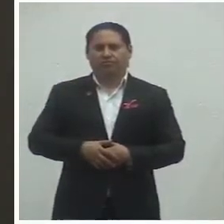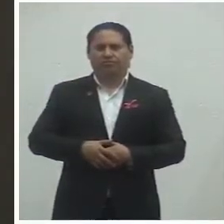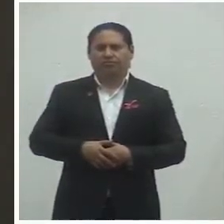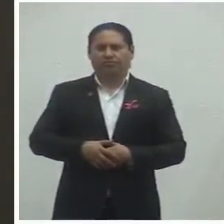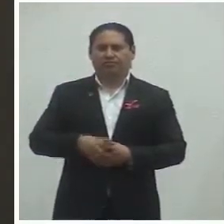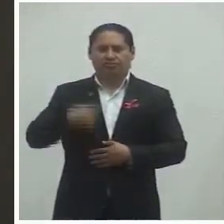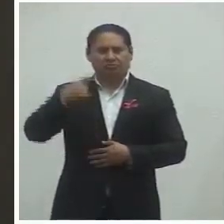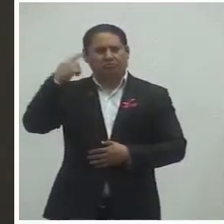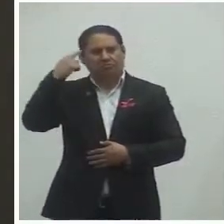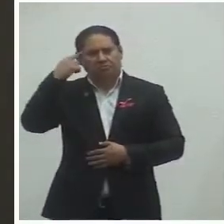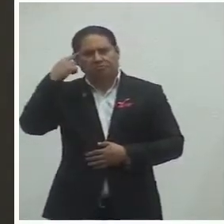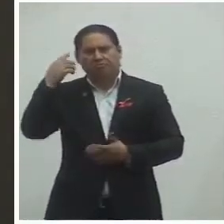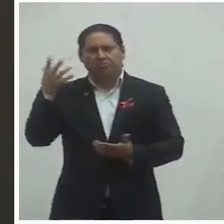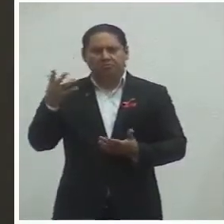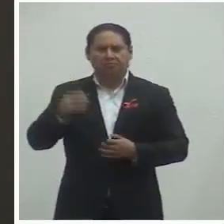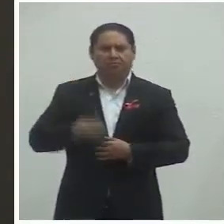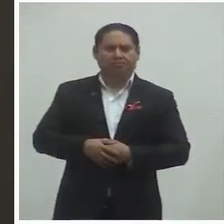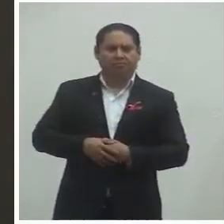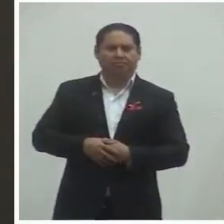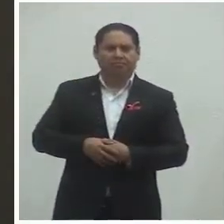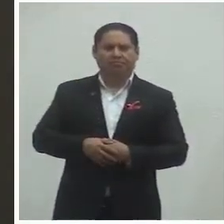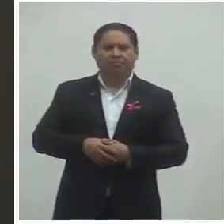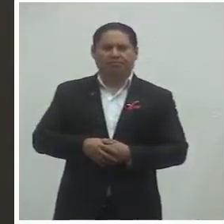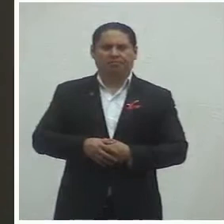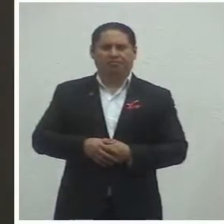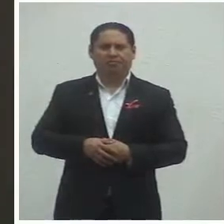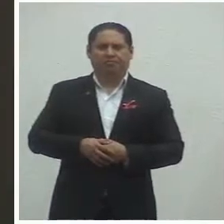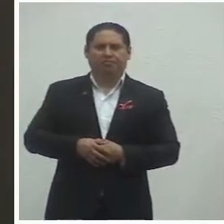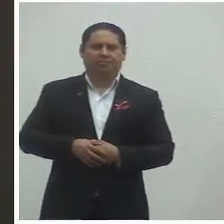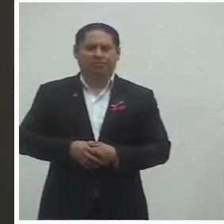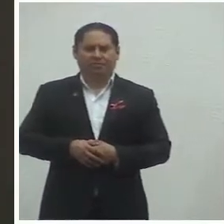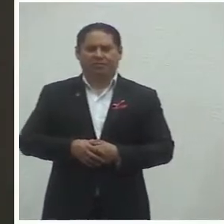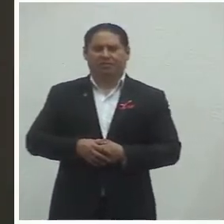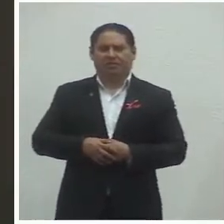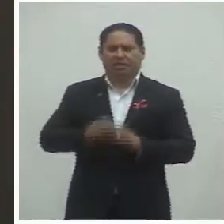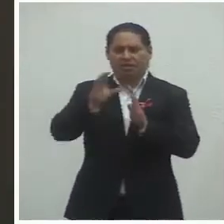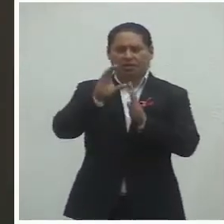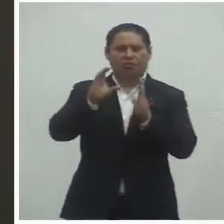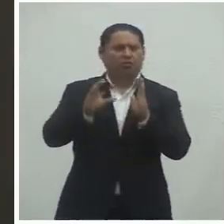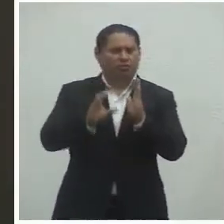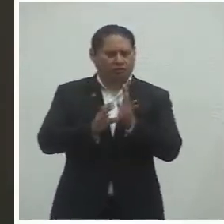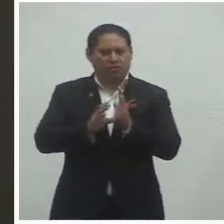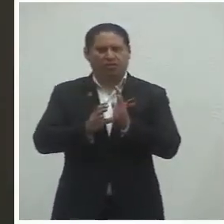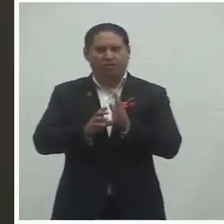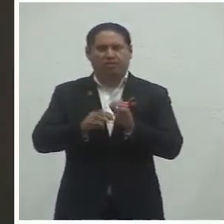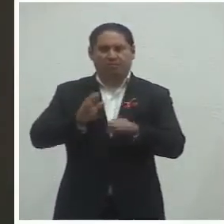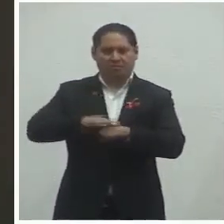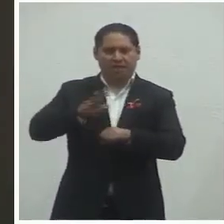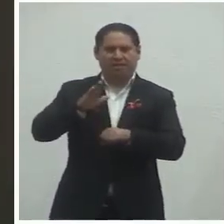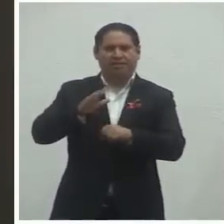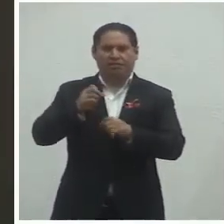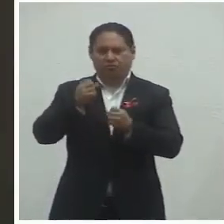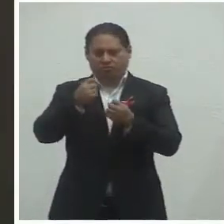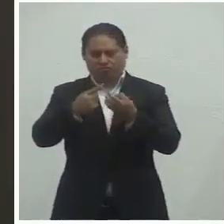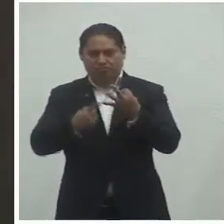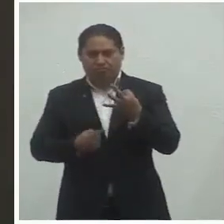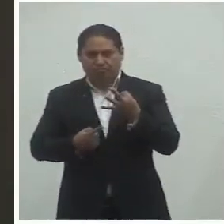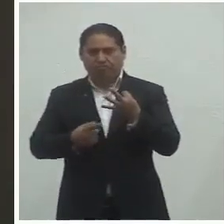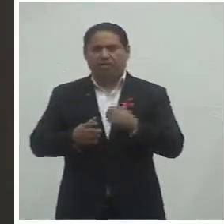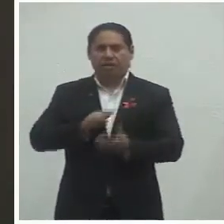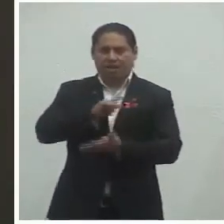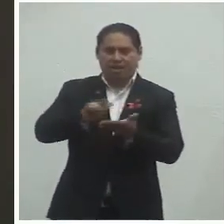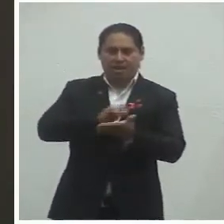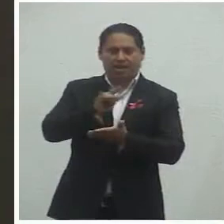a sostener que los poderes metaconstitucionales, aquellos que están más allá de las leyes,